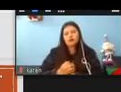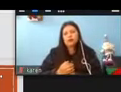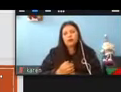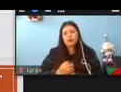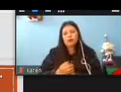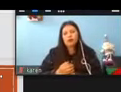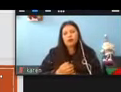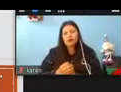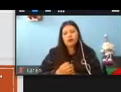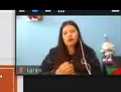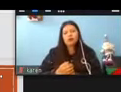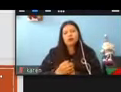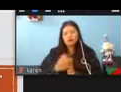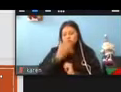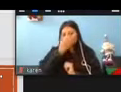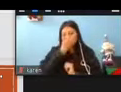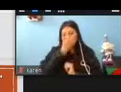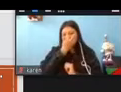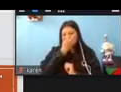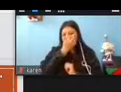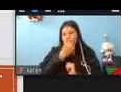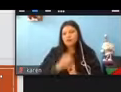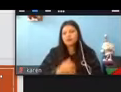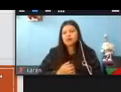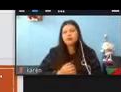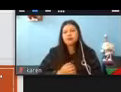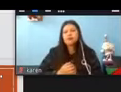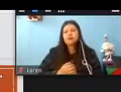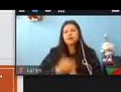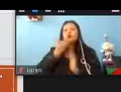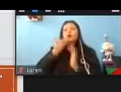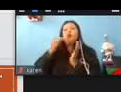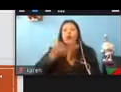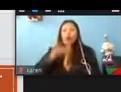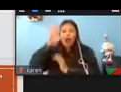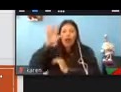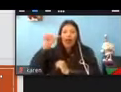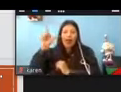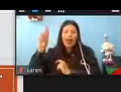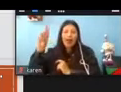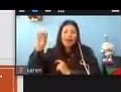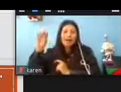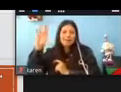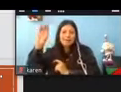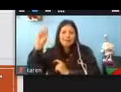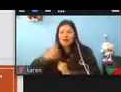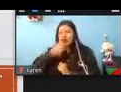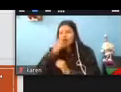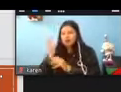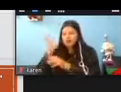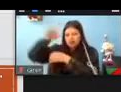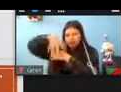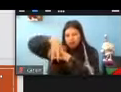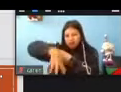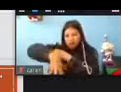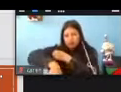Dos ejemplos los ponemos acá, la catástrofe de Armero y la histórica discriminación del pueblo rom.